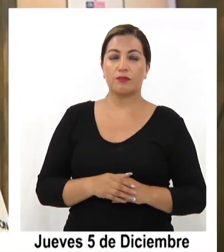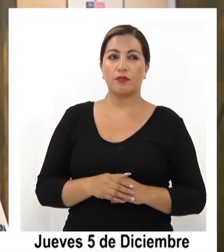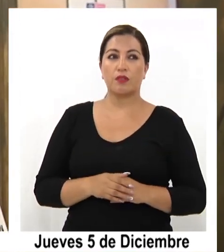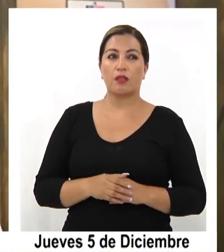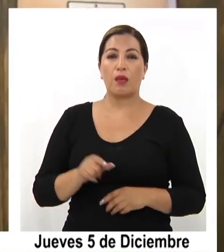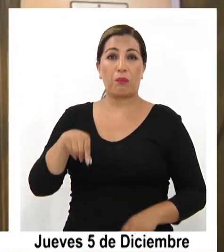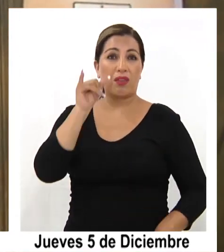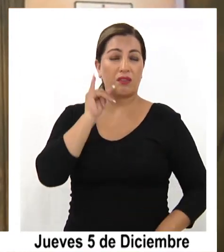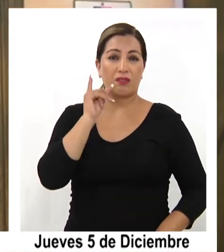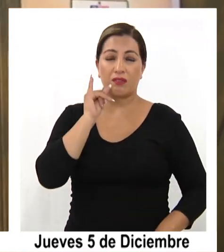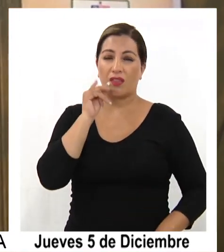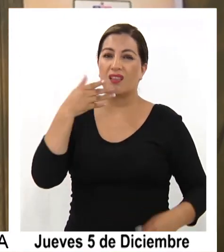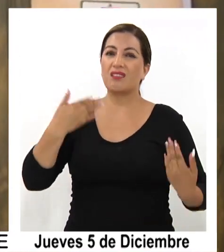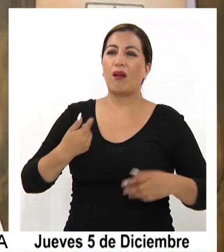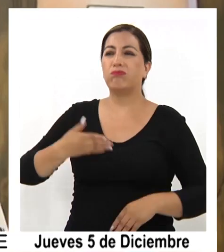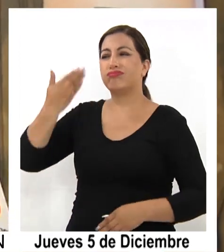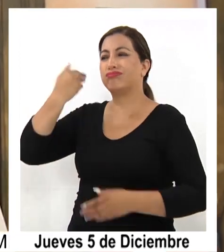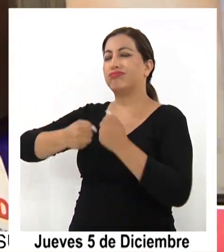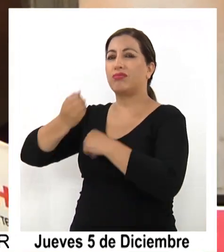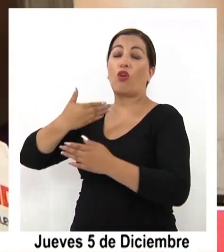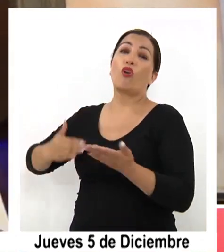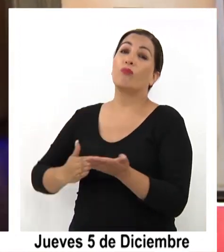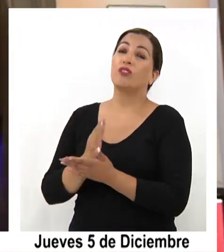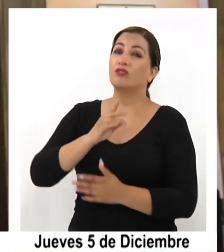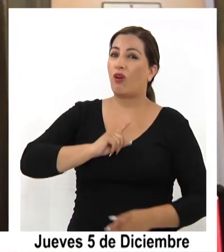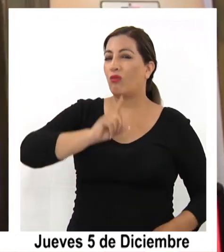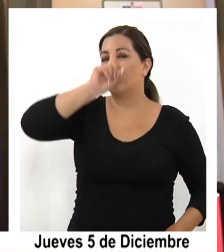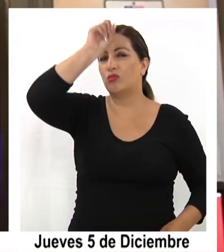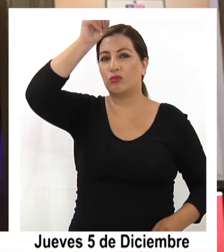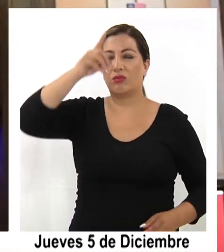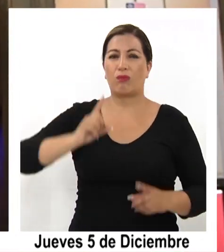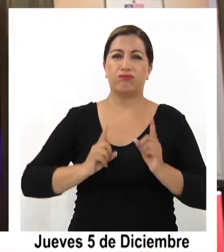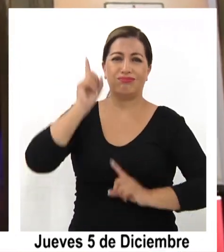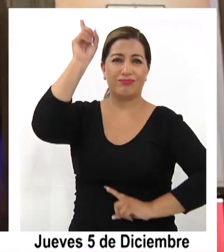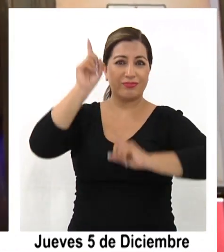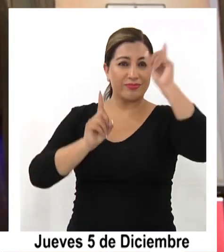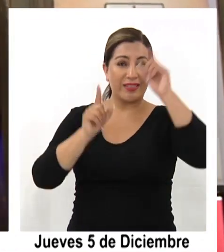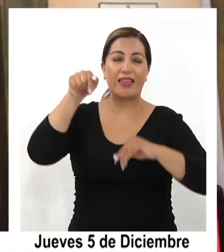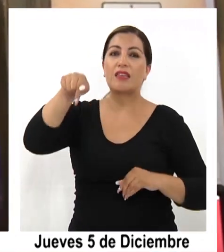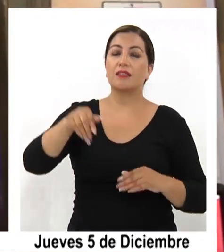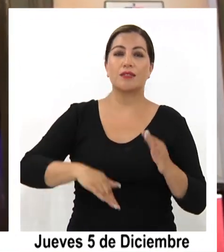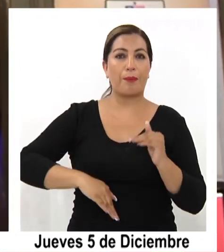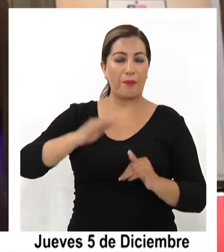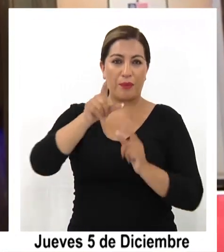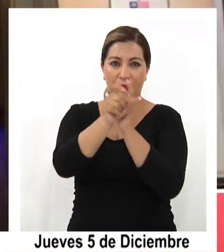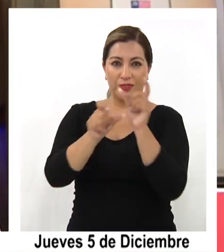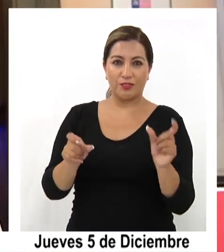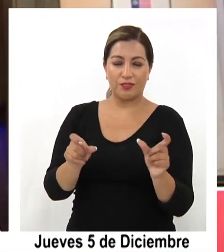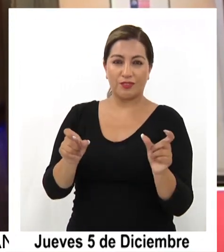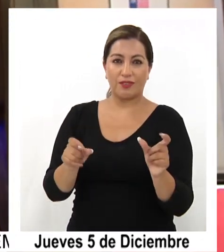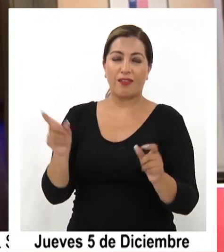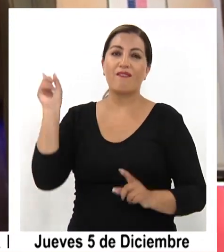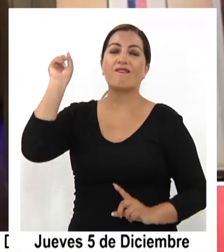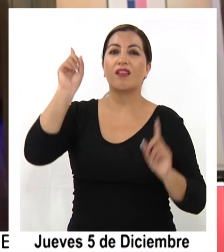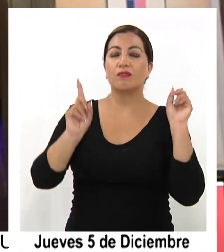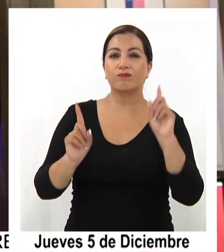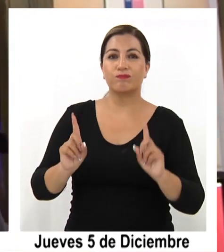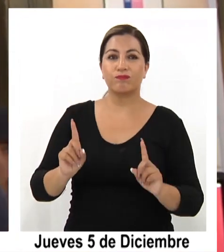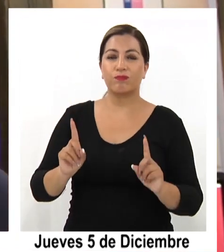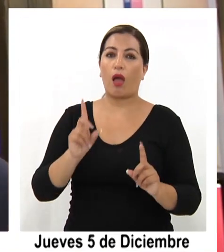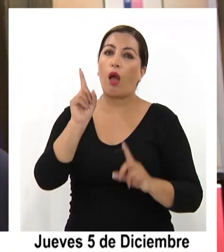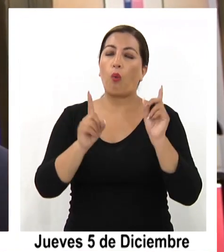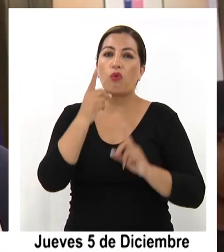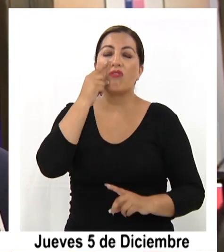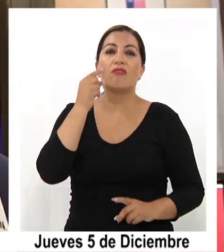de hecho, ya para Iquique ha sido una tradición de muchos años el lanzamiento de los fuegos artificiales y la mayoría de las personas que vienen a pasar